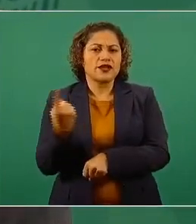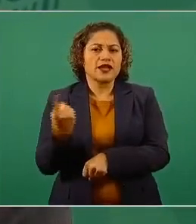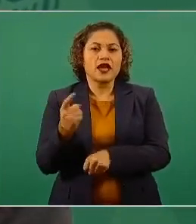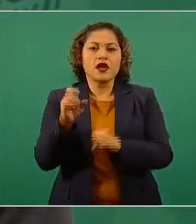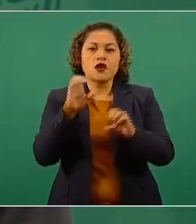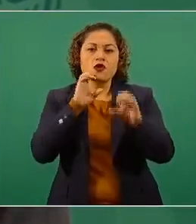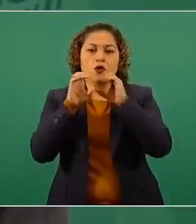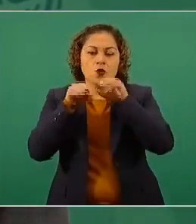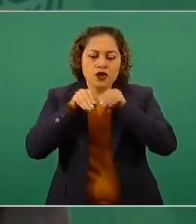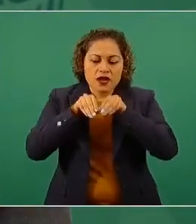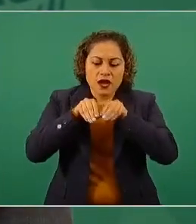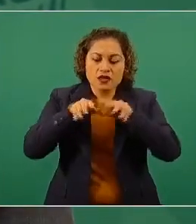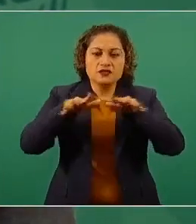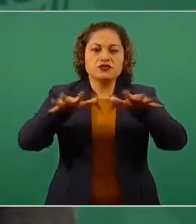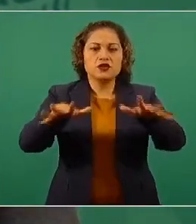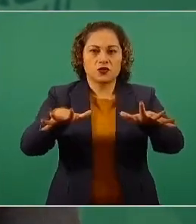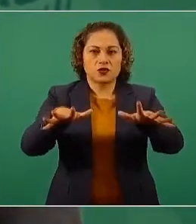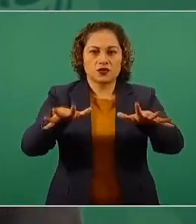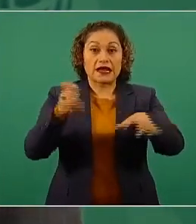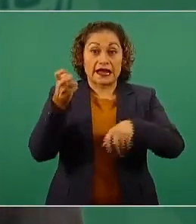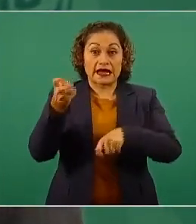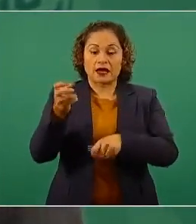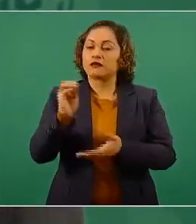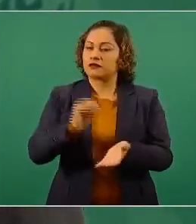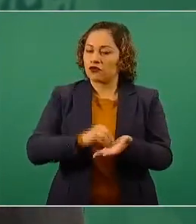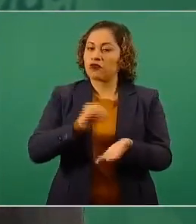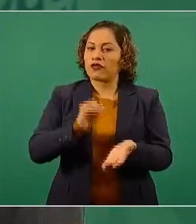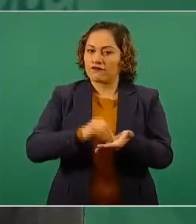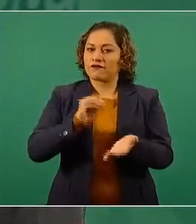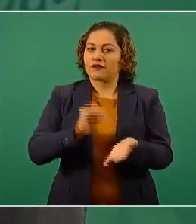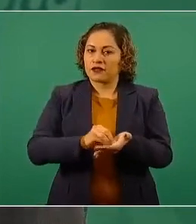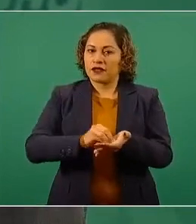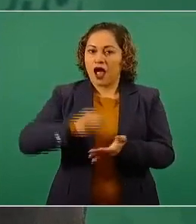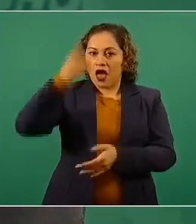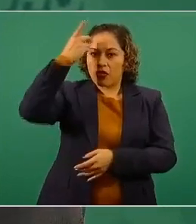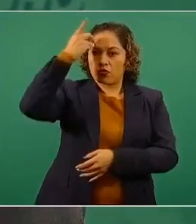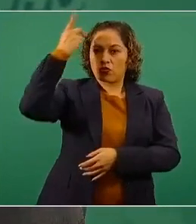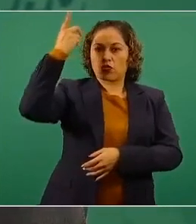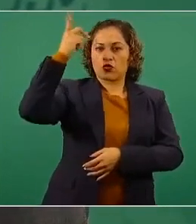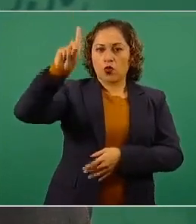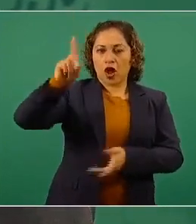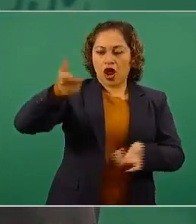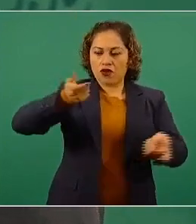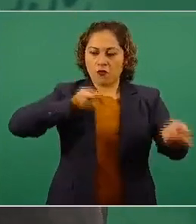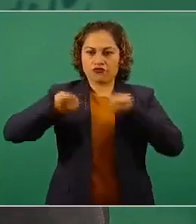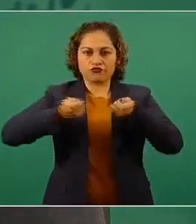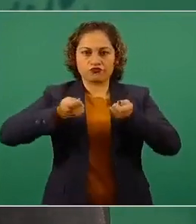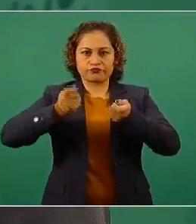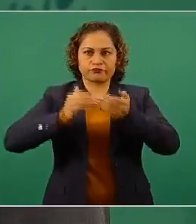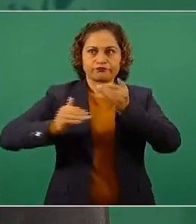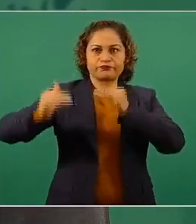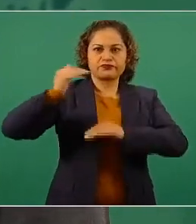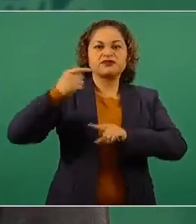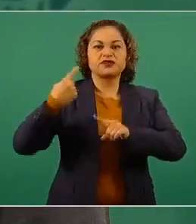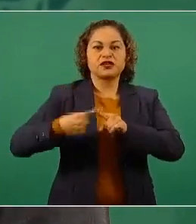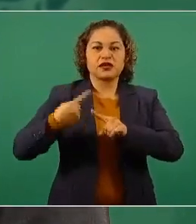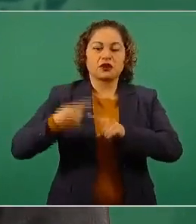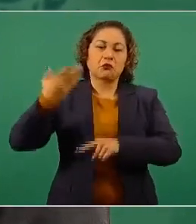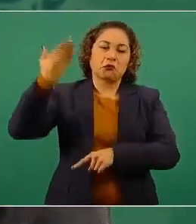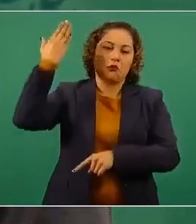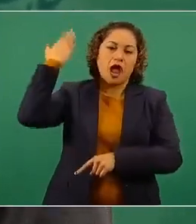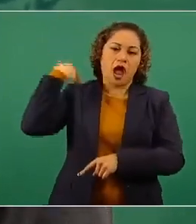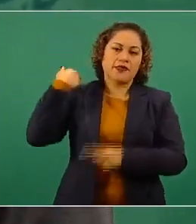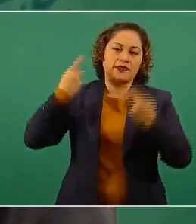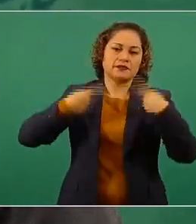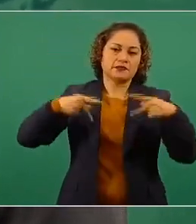los que se beneficiaban del antiguo régimen. Entonces,